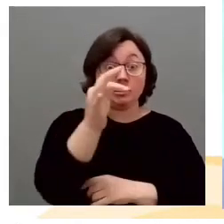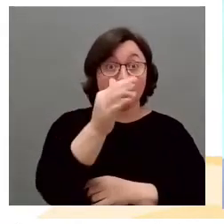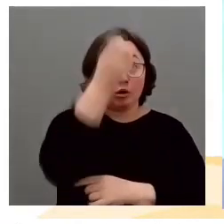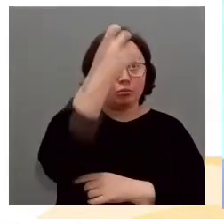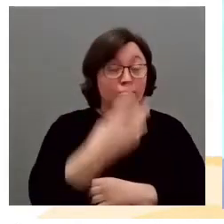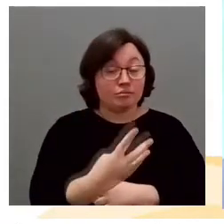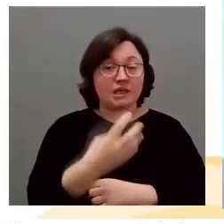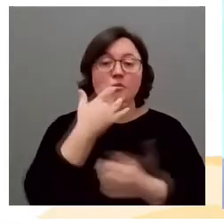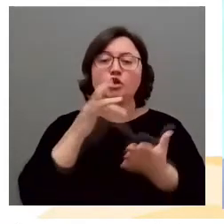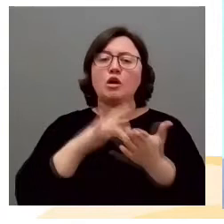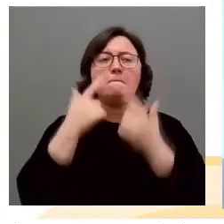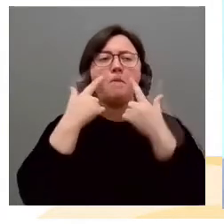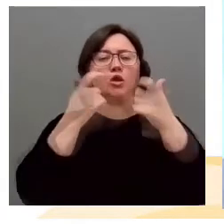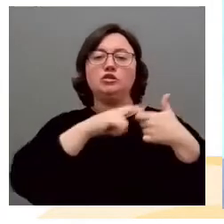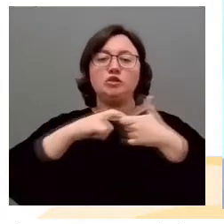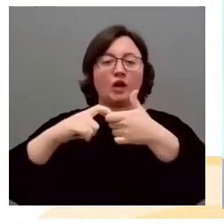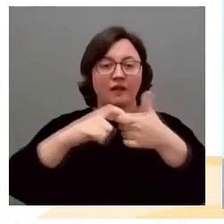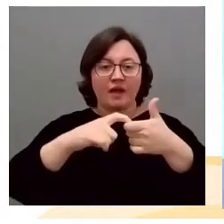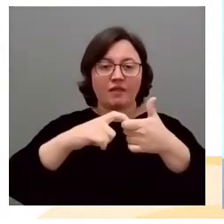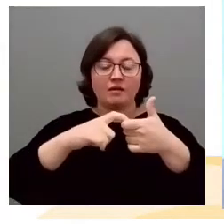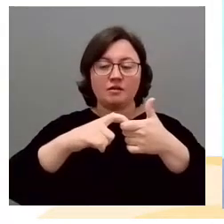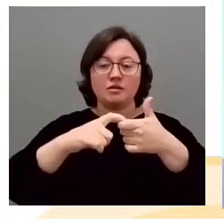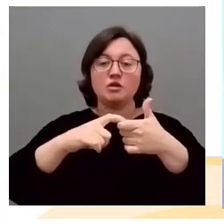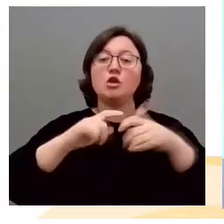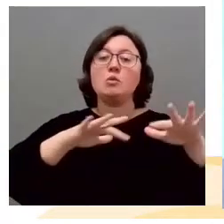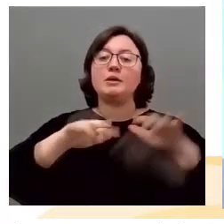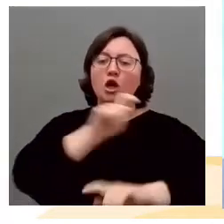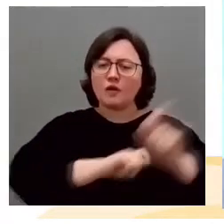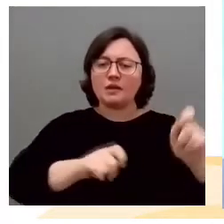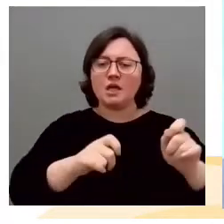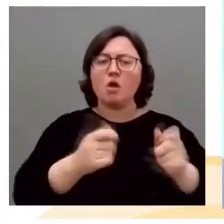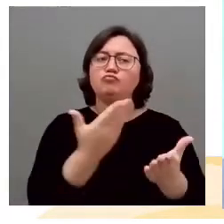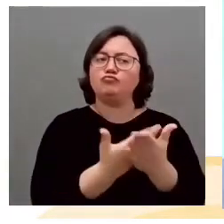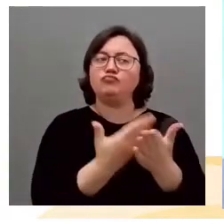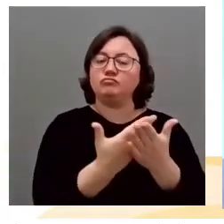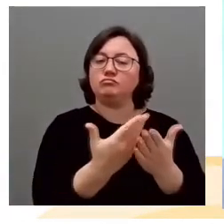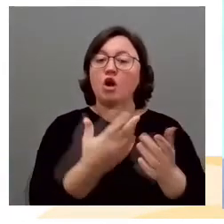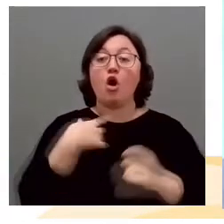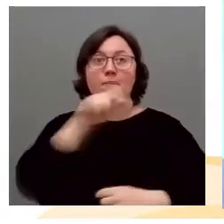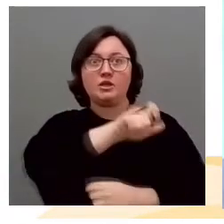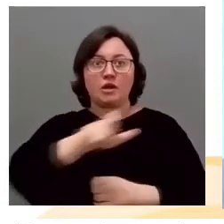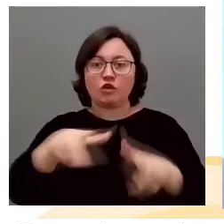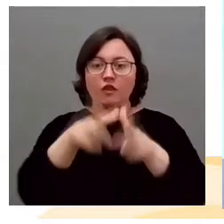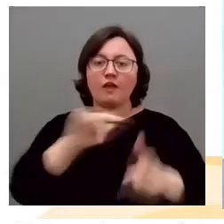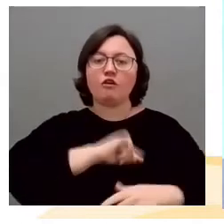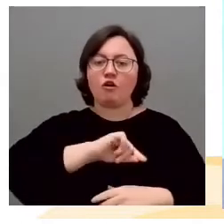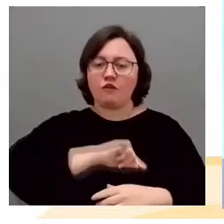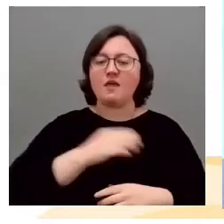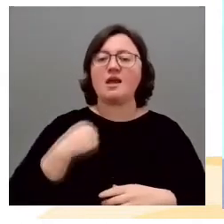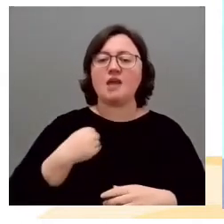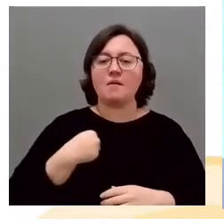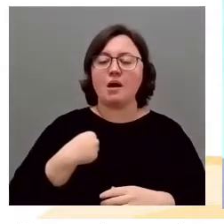hemos tenido solidaridad del movimiento asociativo, la conciencia ciudadana, el compromiso